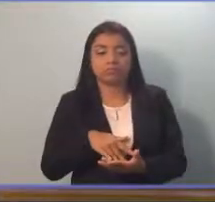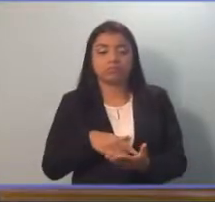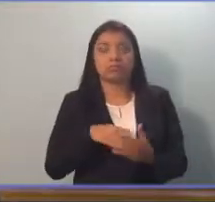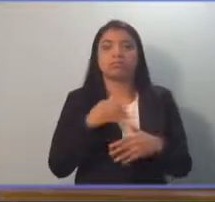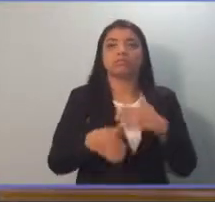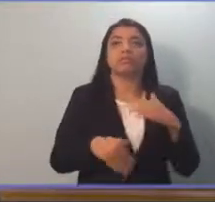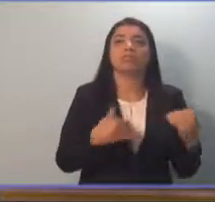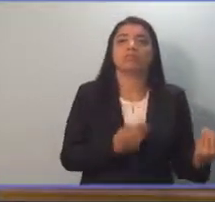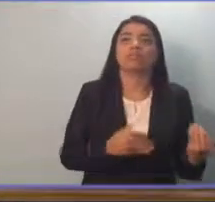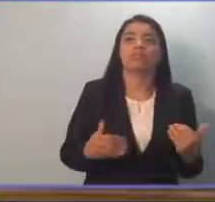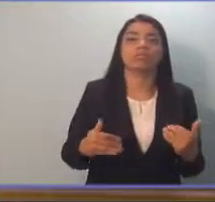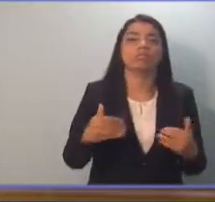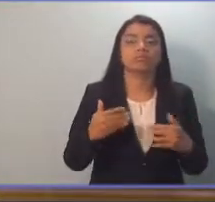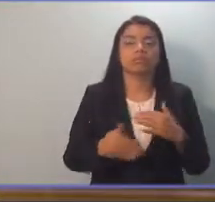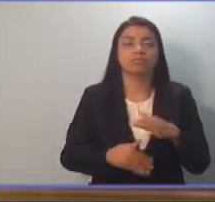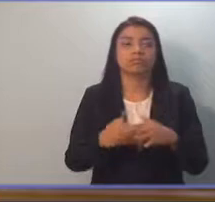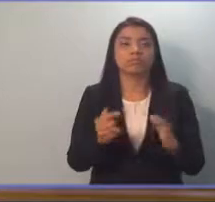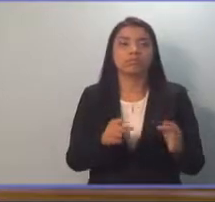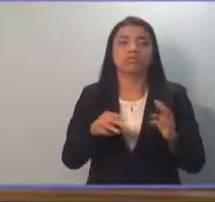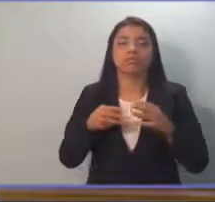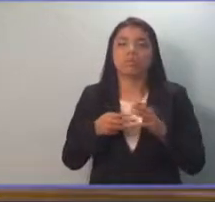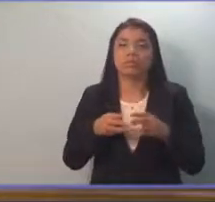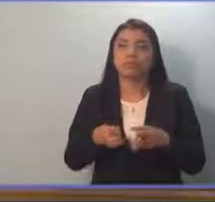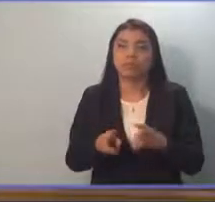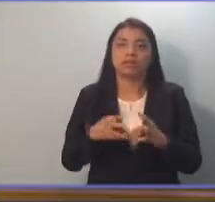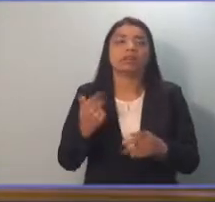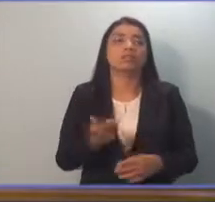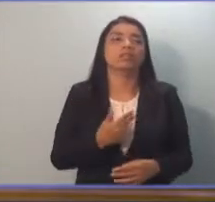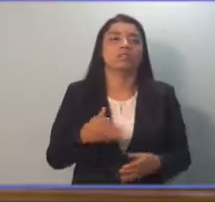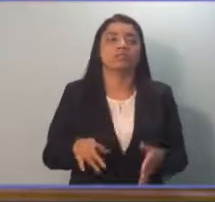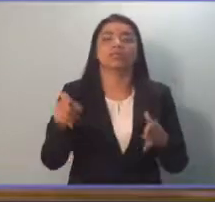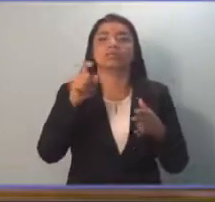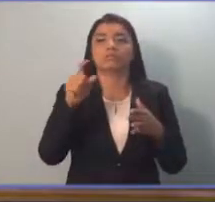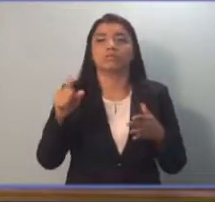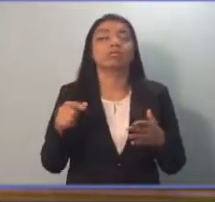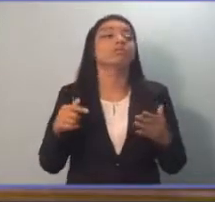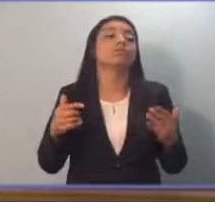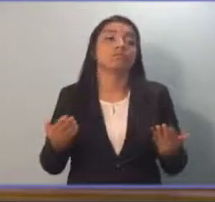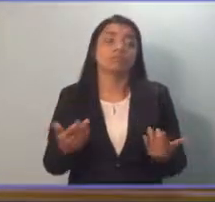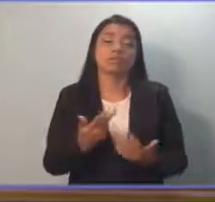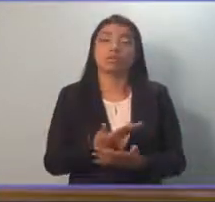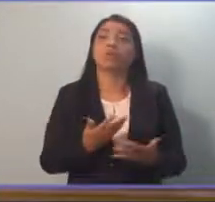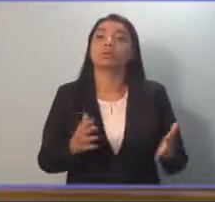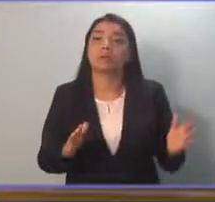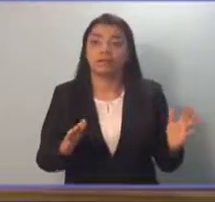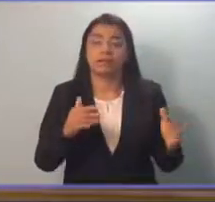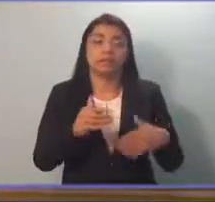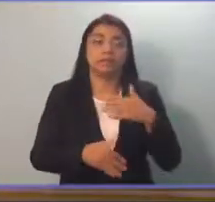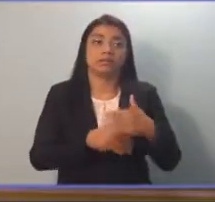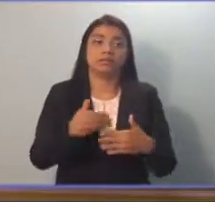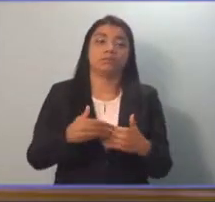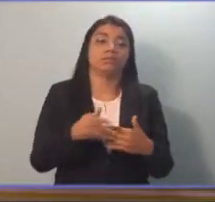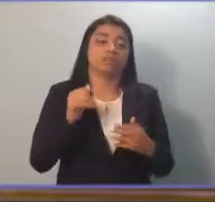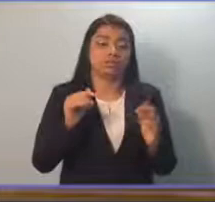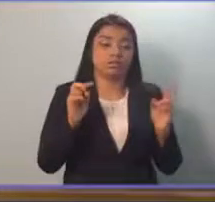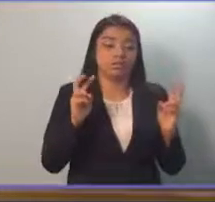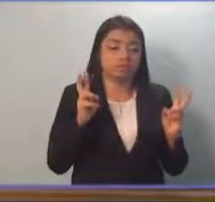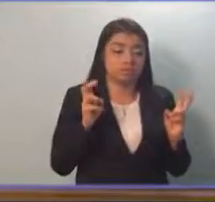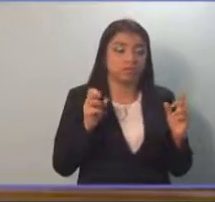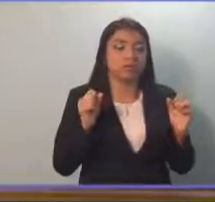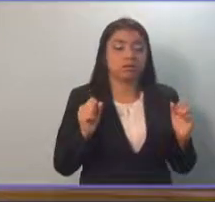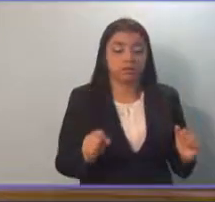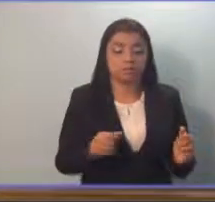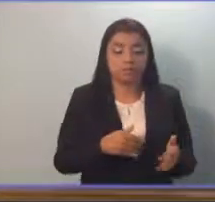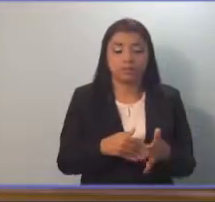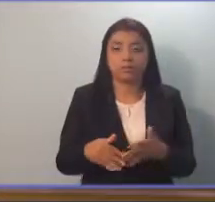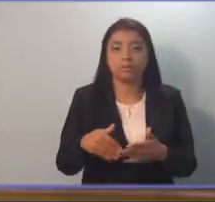los procedimientos y métodos que emplean nuestra fuerza pública y que cualquier exceso o transgresión a ello se puedan